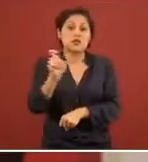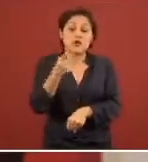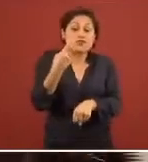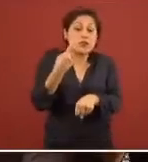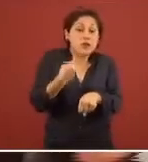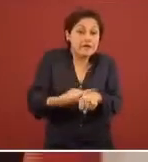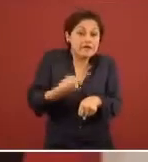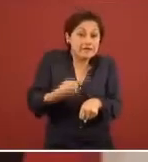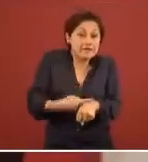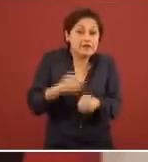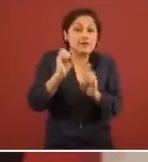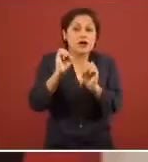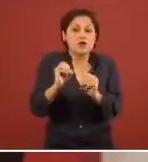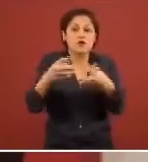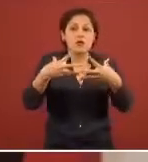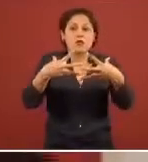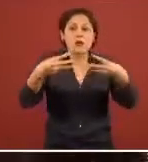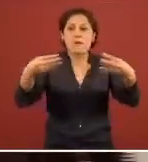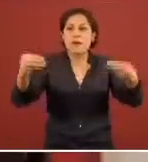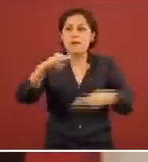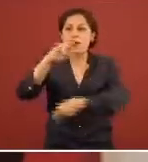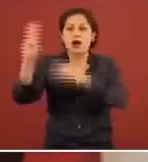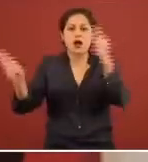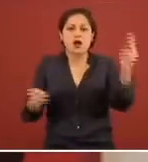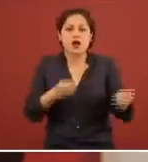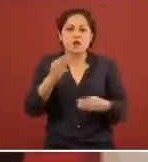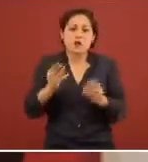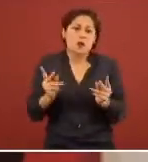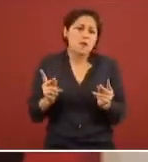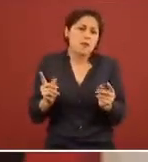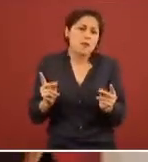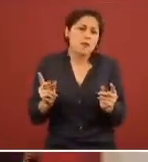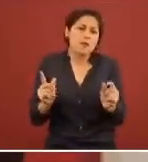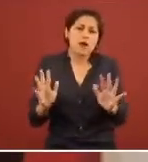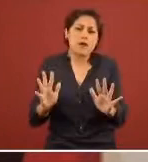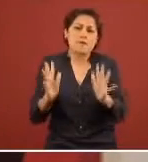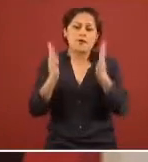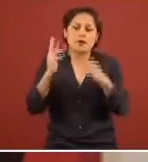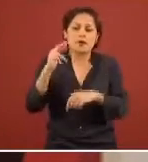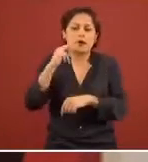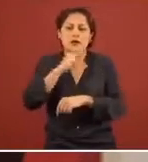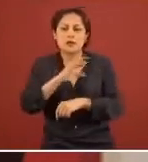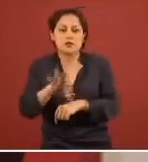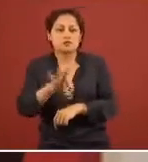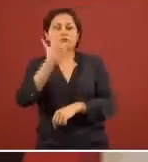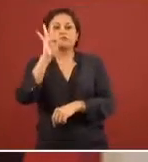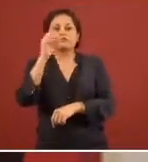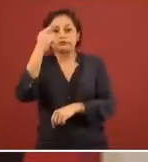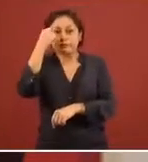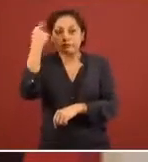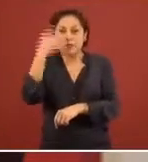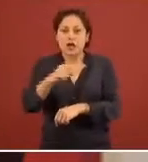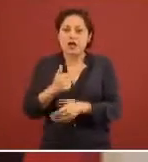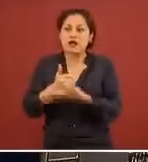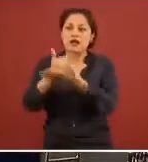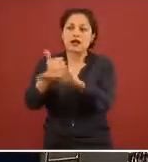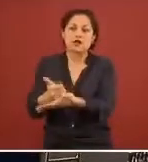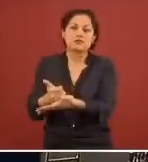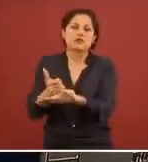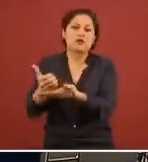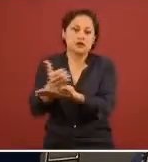se busca acelerar este proceso, pero por más que se ha intentado acelerar, no se ha logrado nunca que se reduzca de